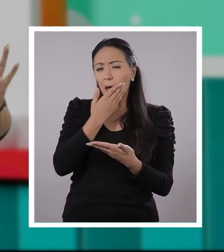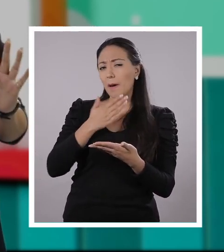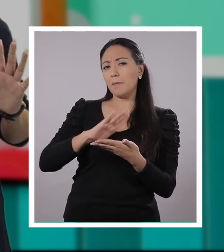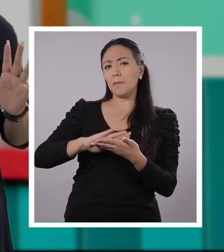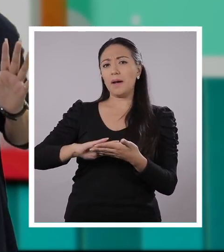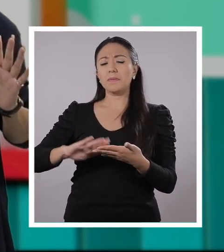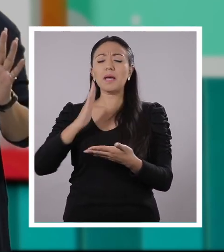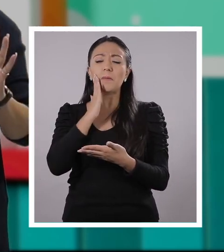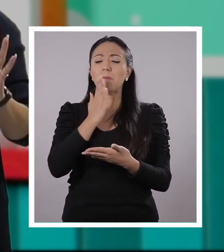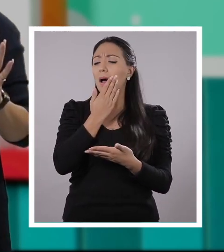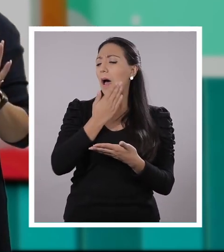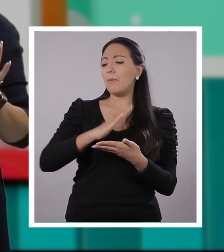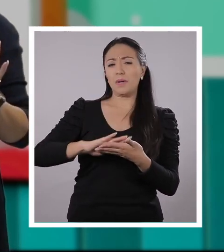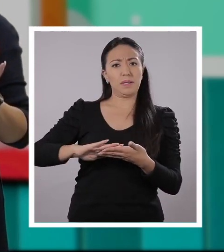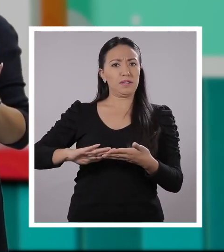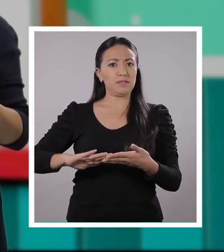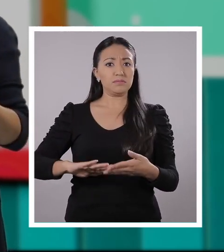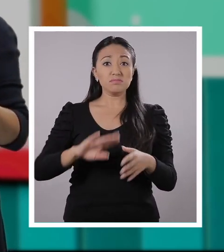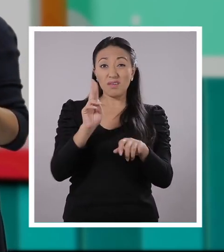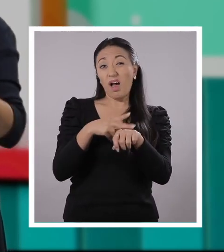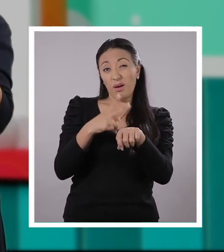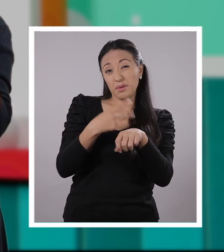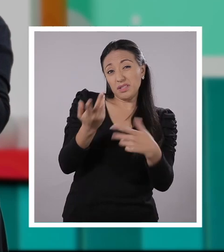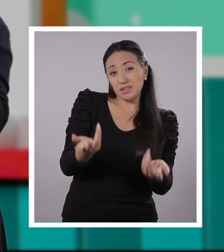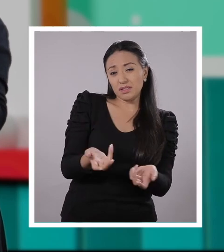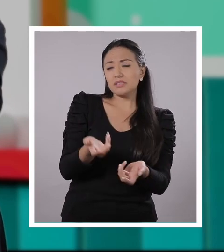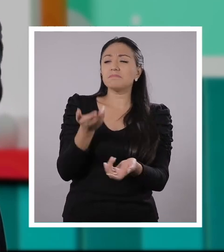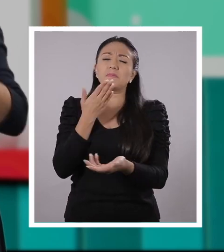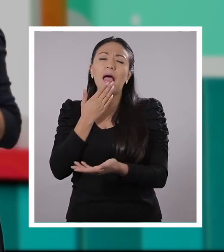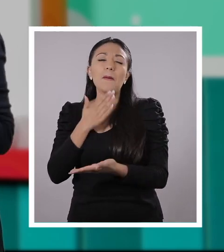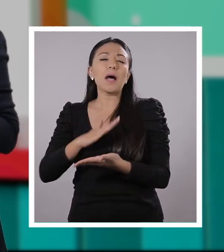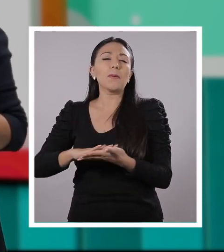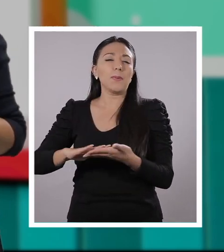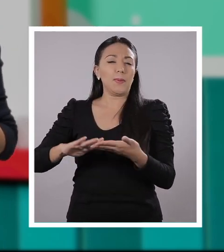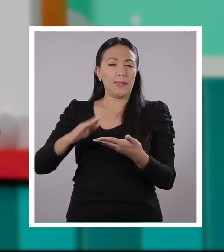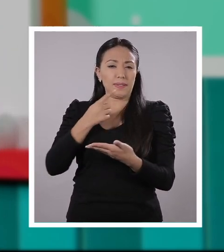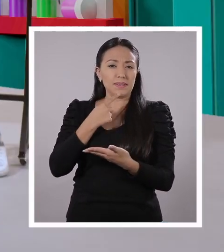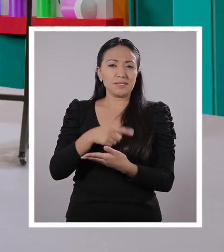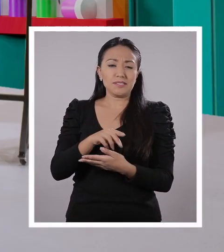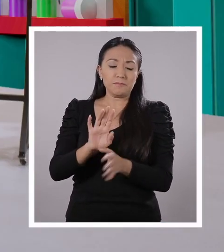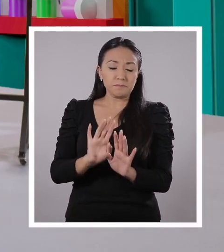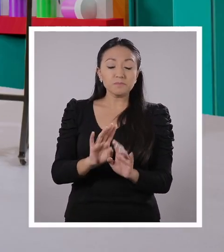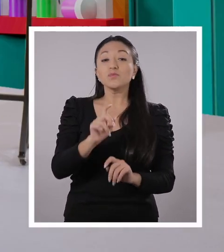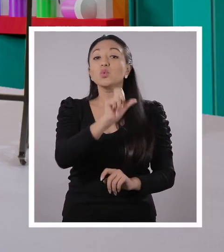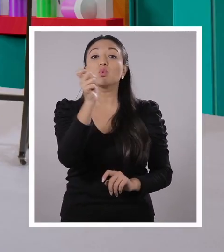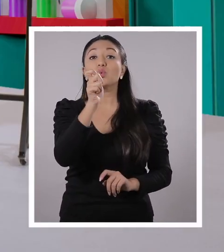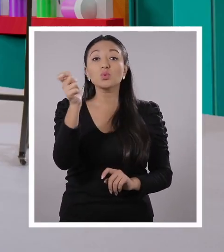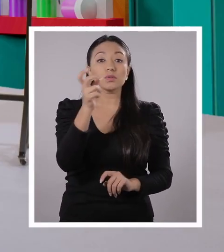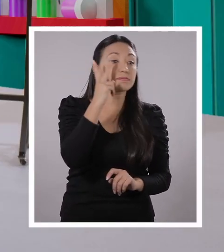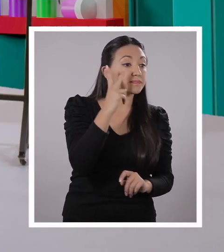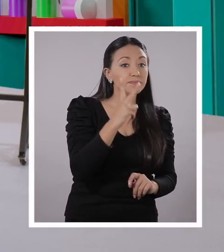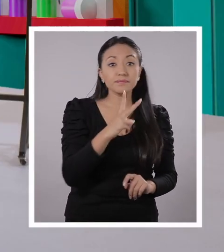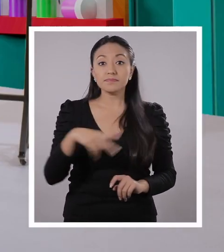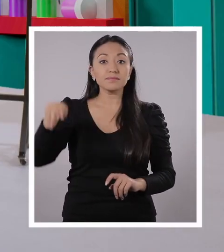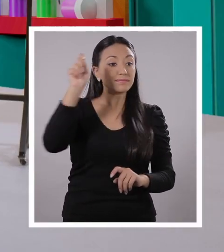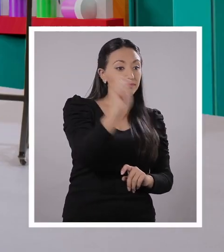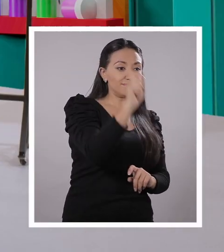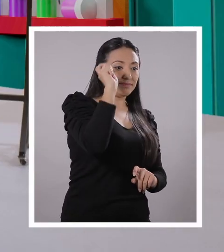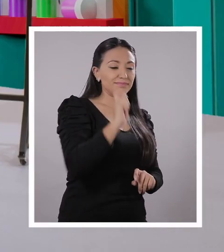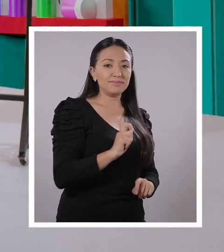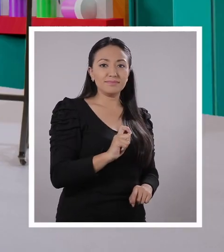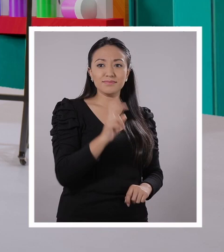Muy amable. ¿La han usado? En ocasiones. Vamos a seguir buscando. ¿Dónde está? ¿Dónde está? ¿Dónde está?